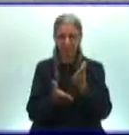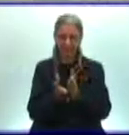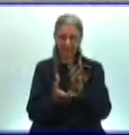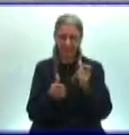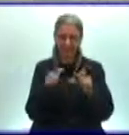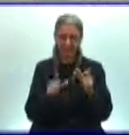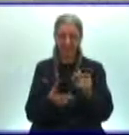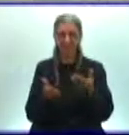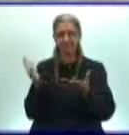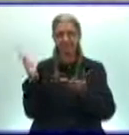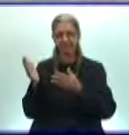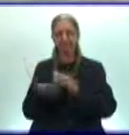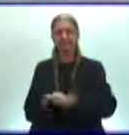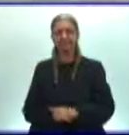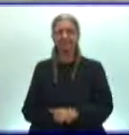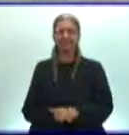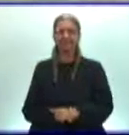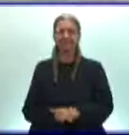clases.